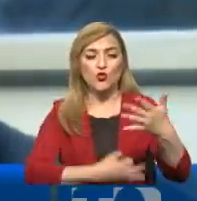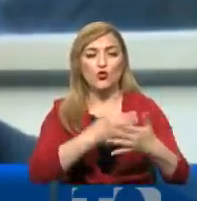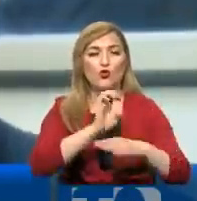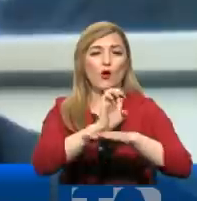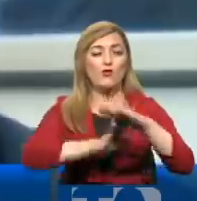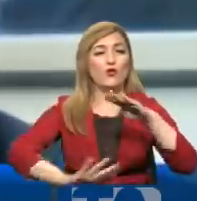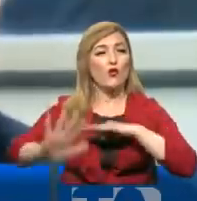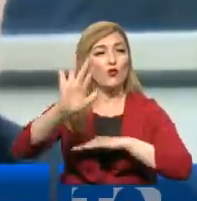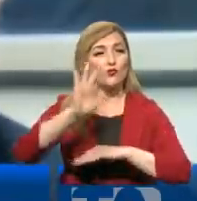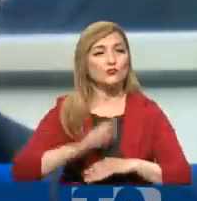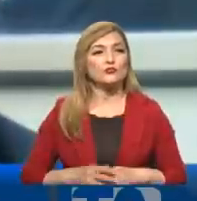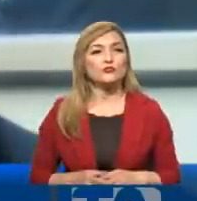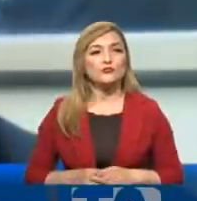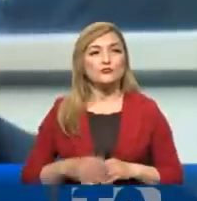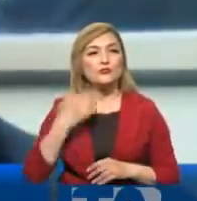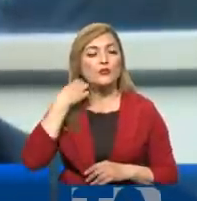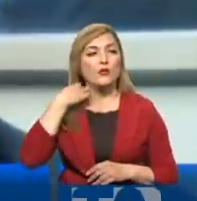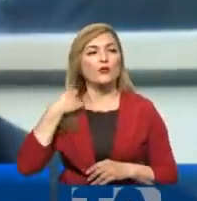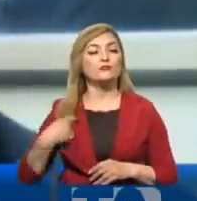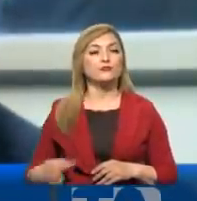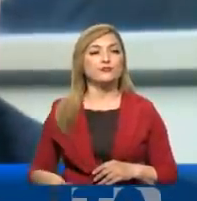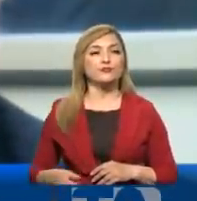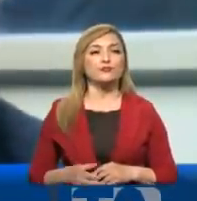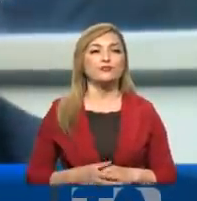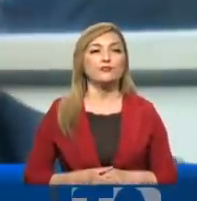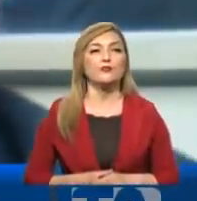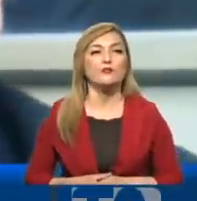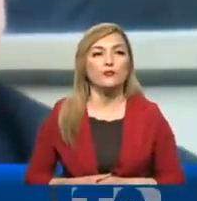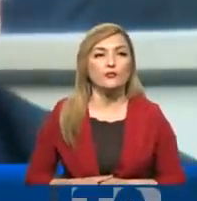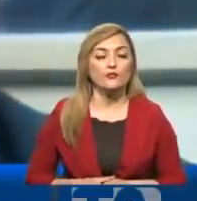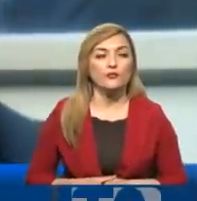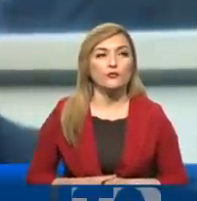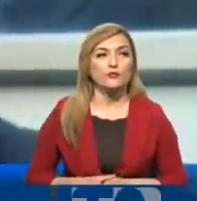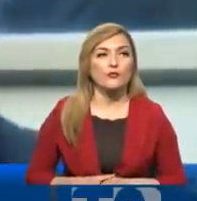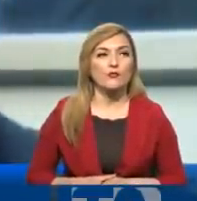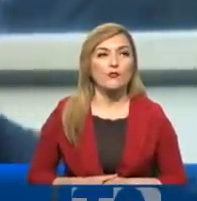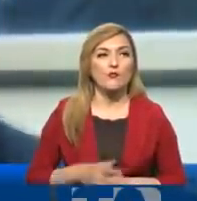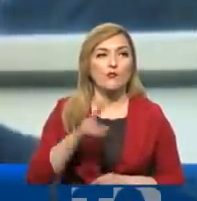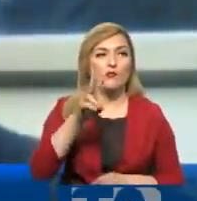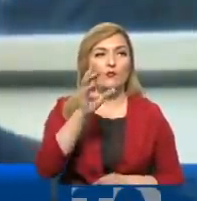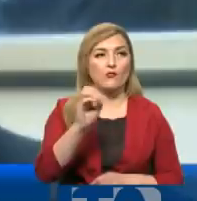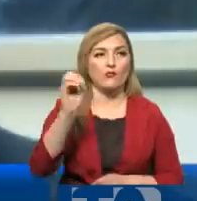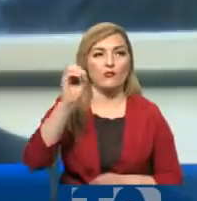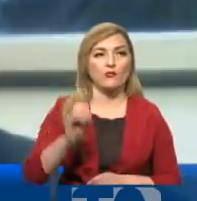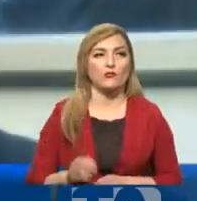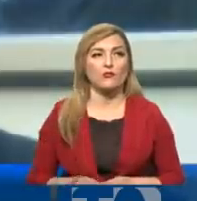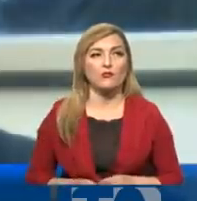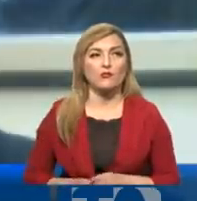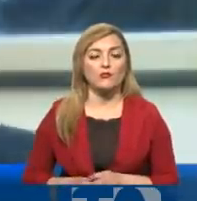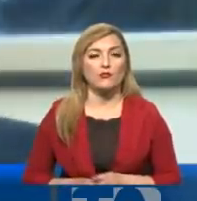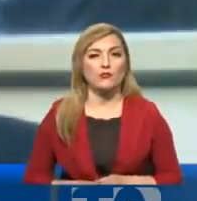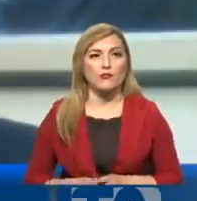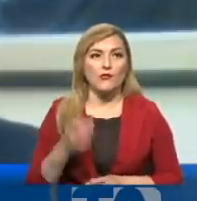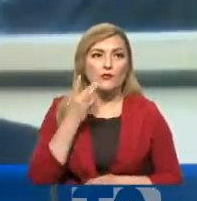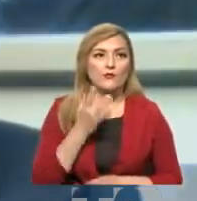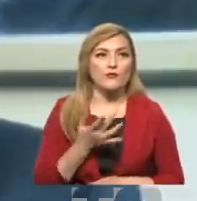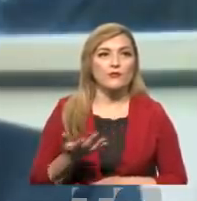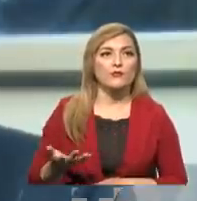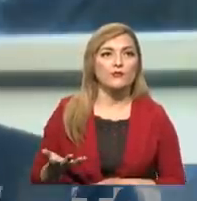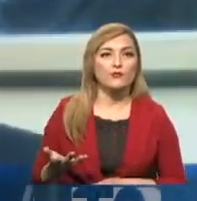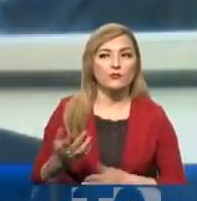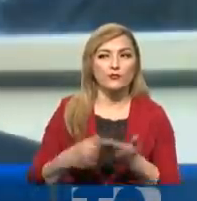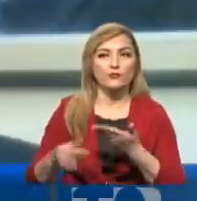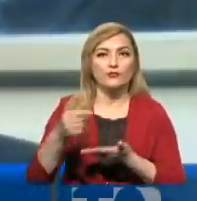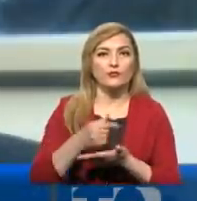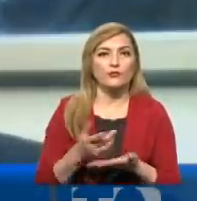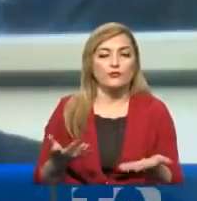país. Y respecto de su propia realidad, alrededor del 20%. Resulta un poco extraño pensar que solo en